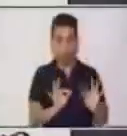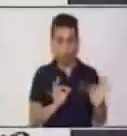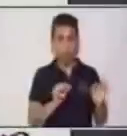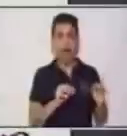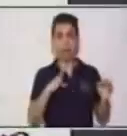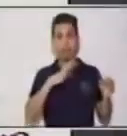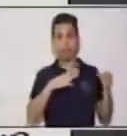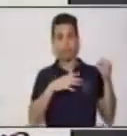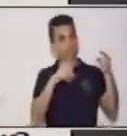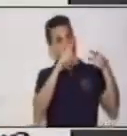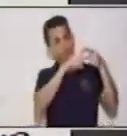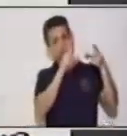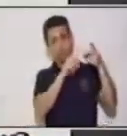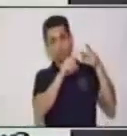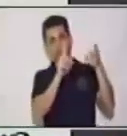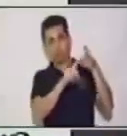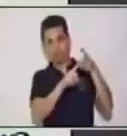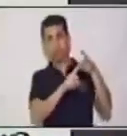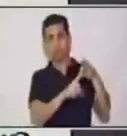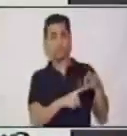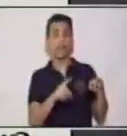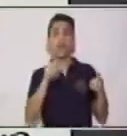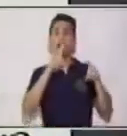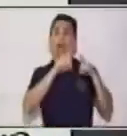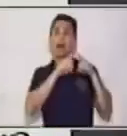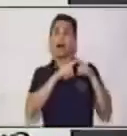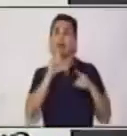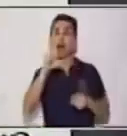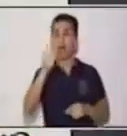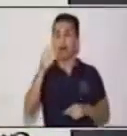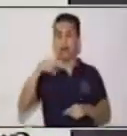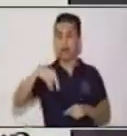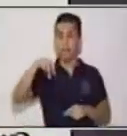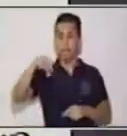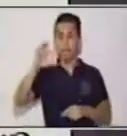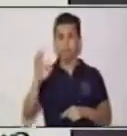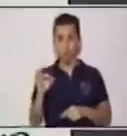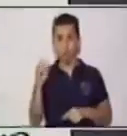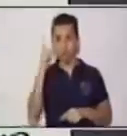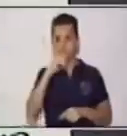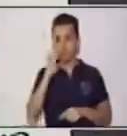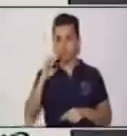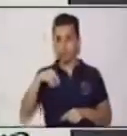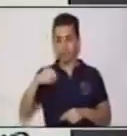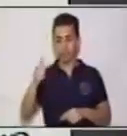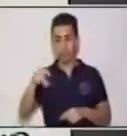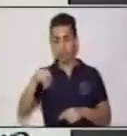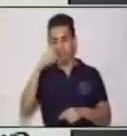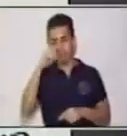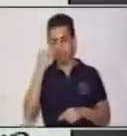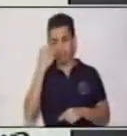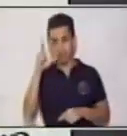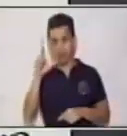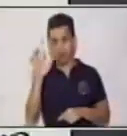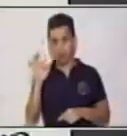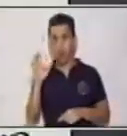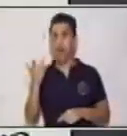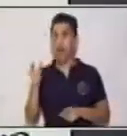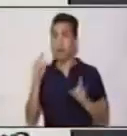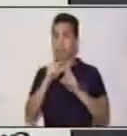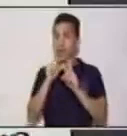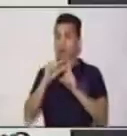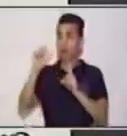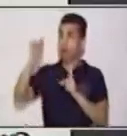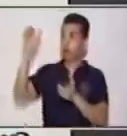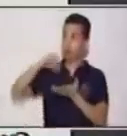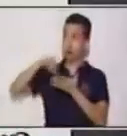calco semántico. Y el calco semántico es cuando una palabra extranjera encuentra su equivalente en la lengua de origen.